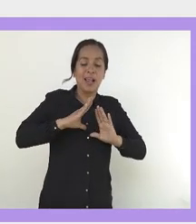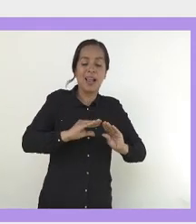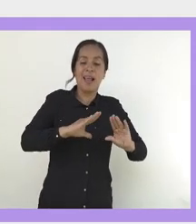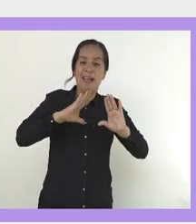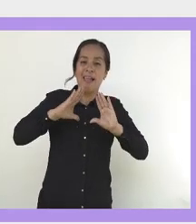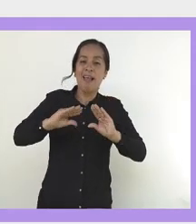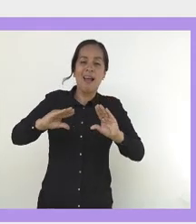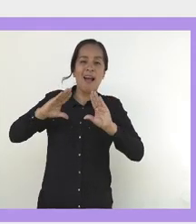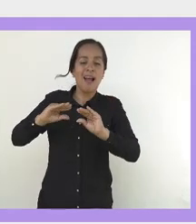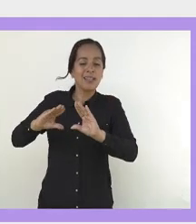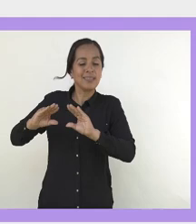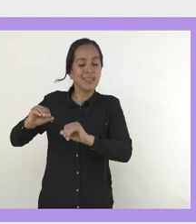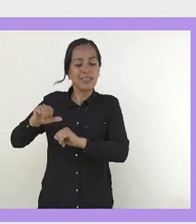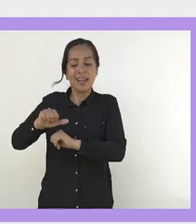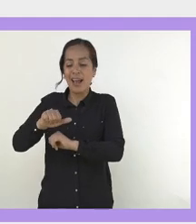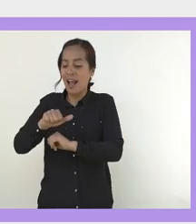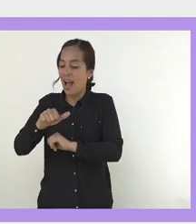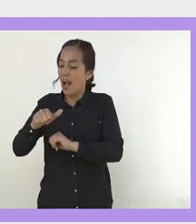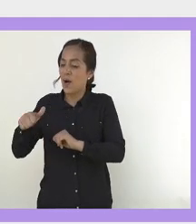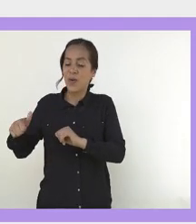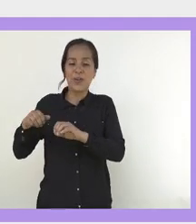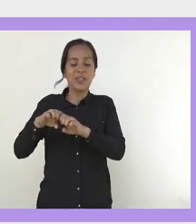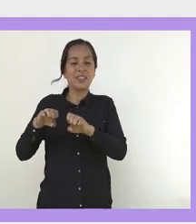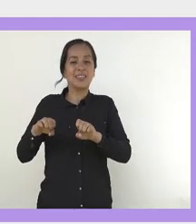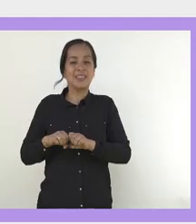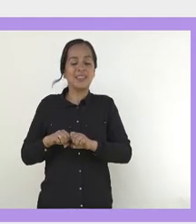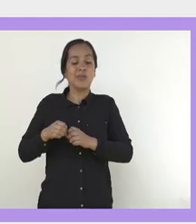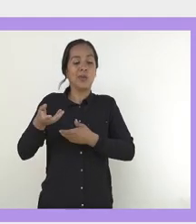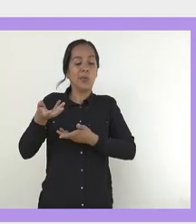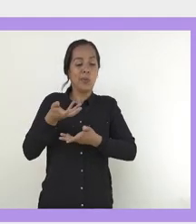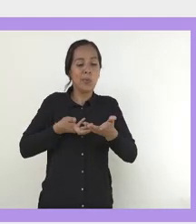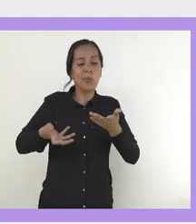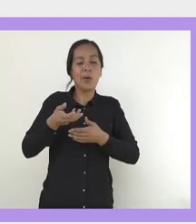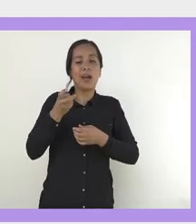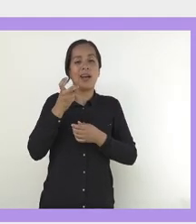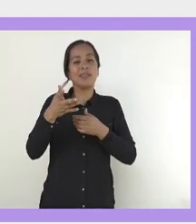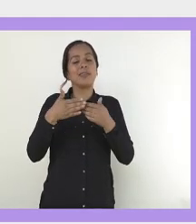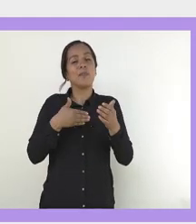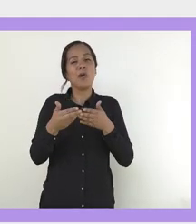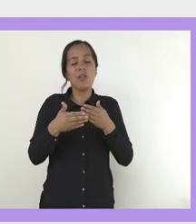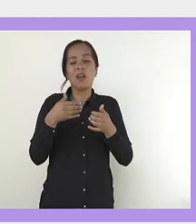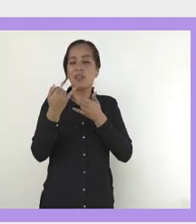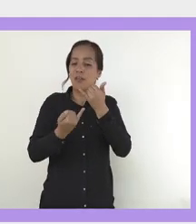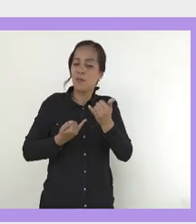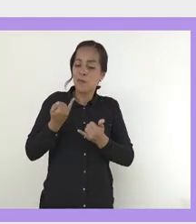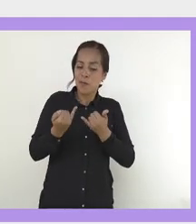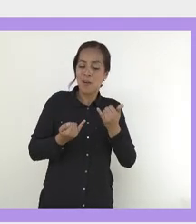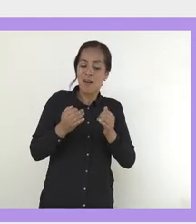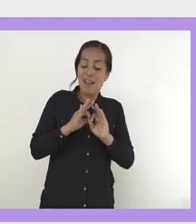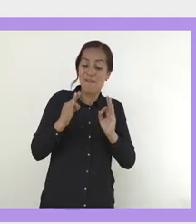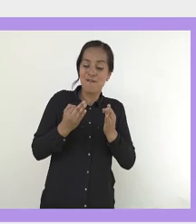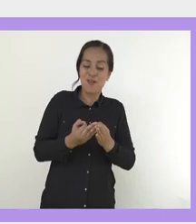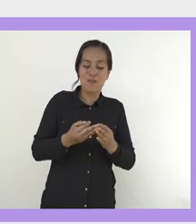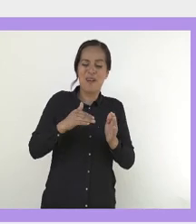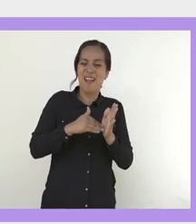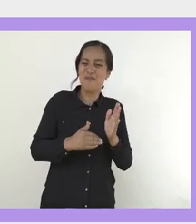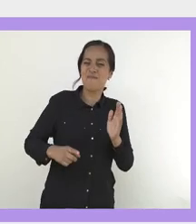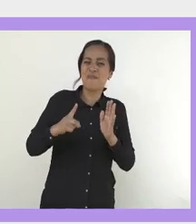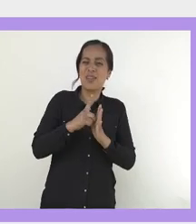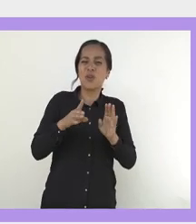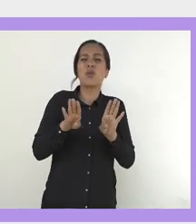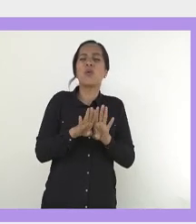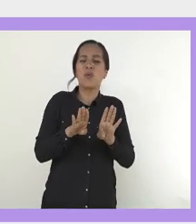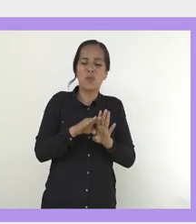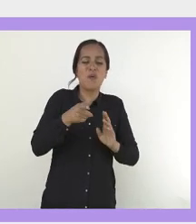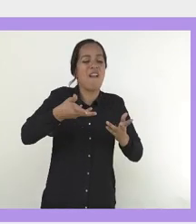objetivo de esta estrategia que se tiene es socializar Este modelo de juego socializar la metodología que se